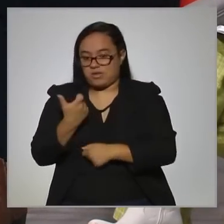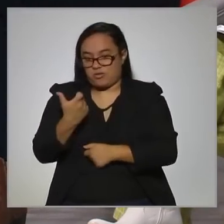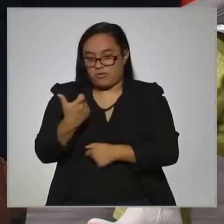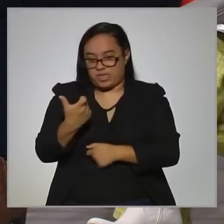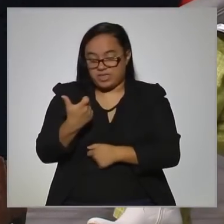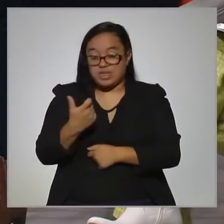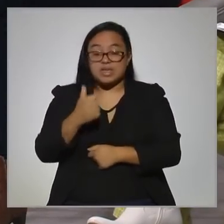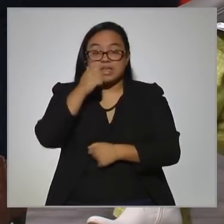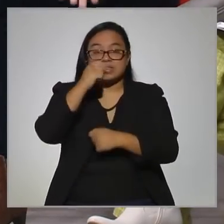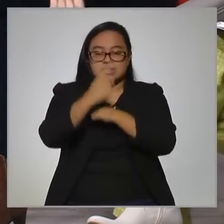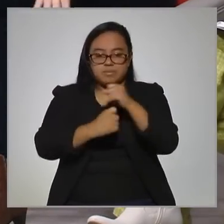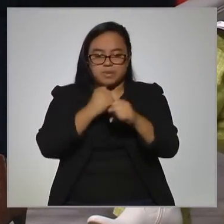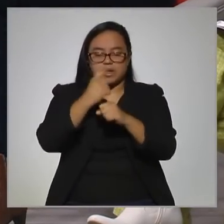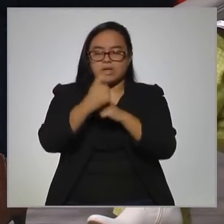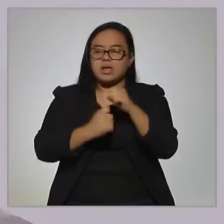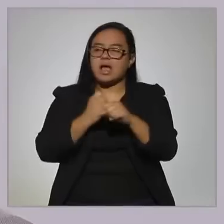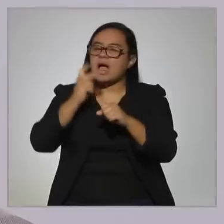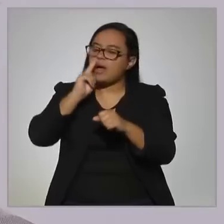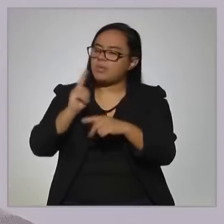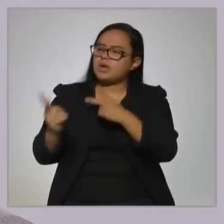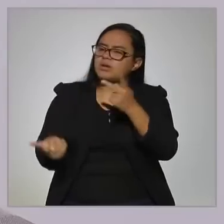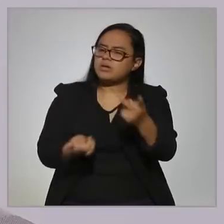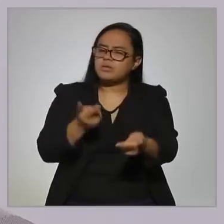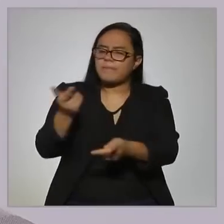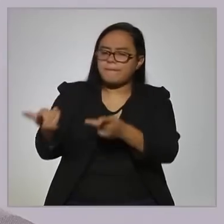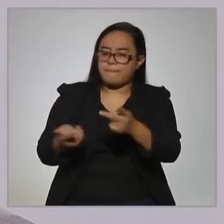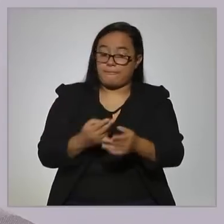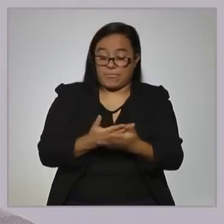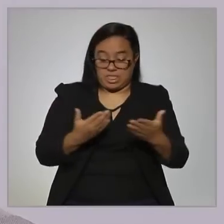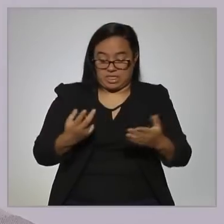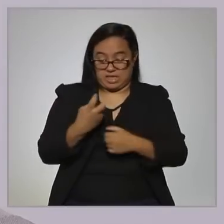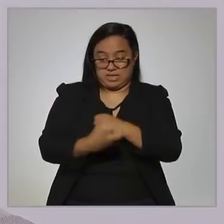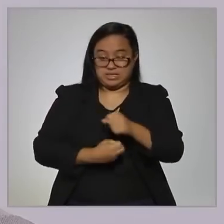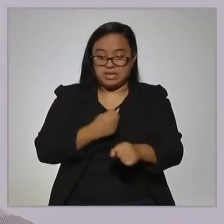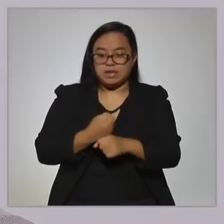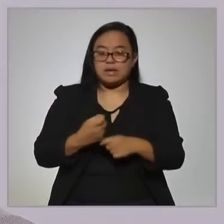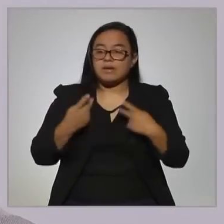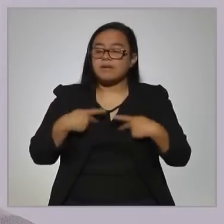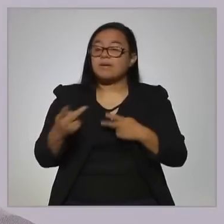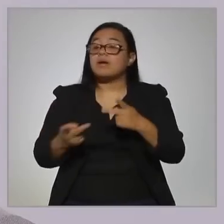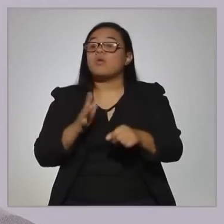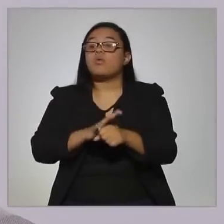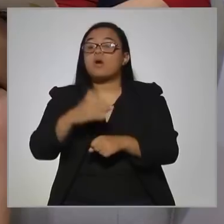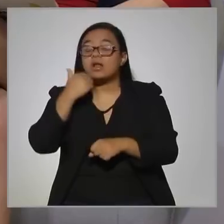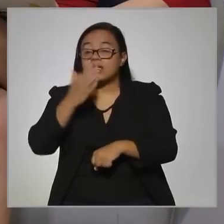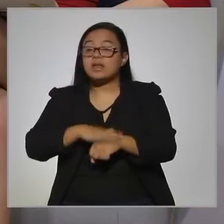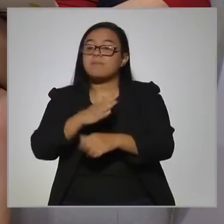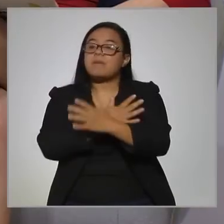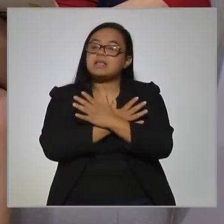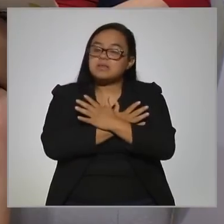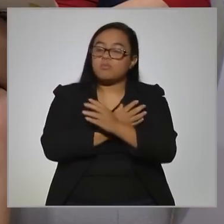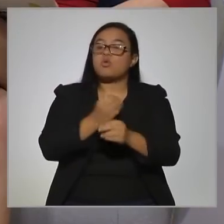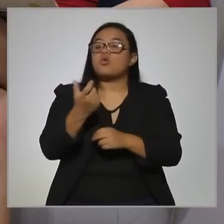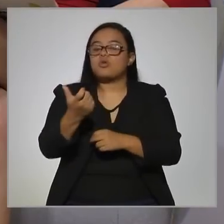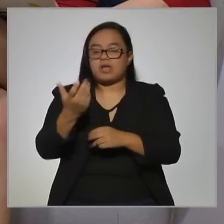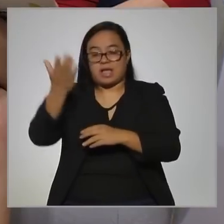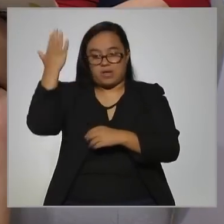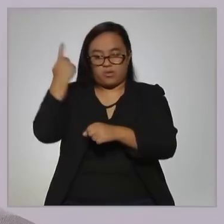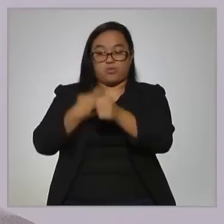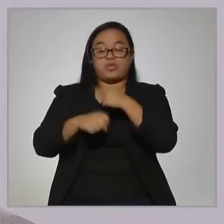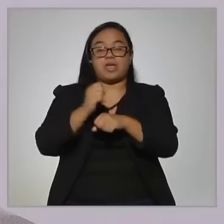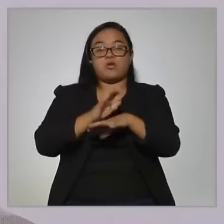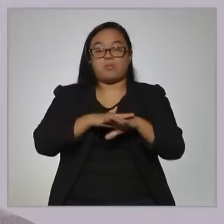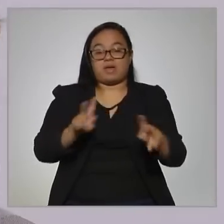Entonces cada año hago mi encuesta de este año pues quería la gente más amor o más dinero, el año pasado se vendieron más rojos,